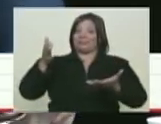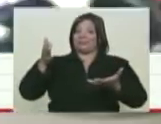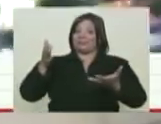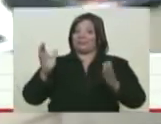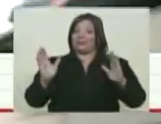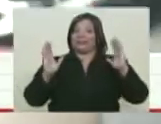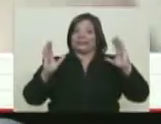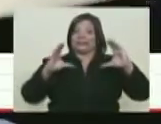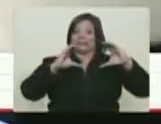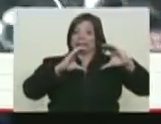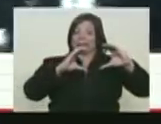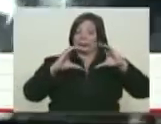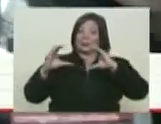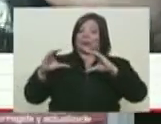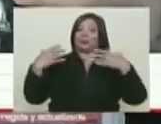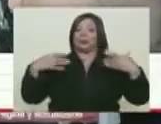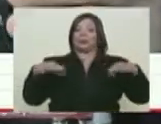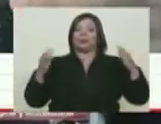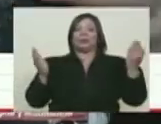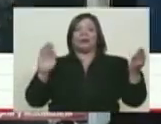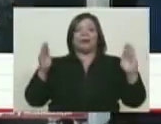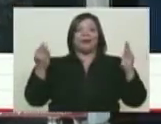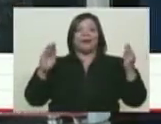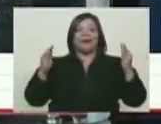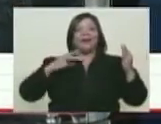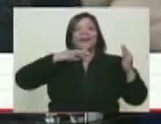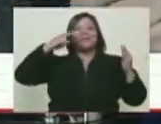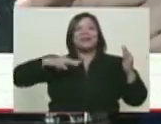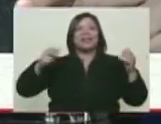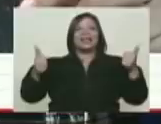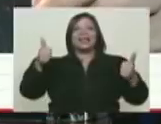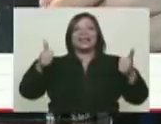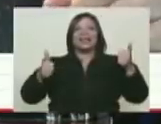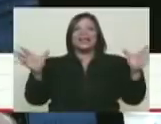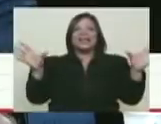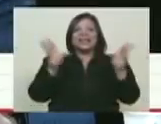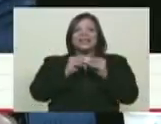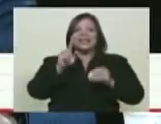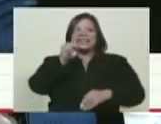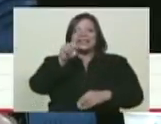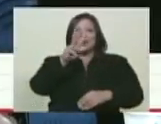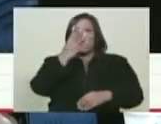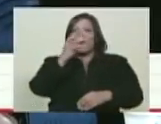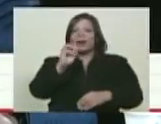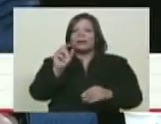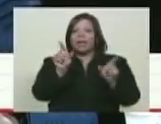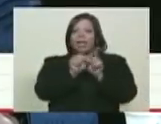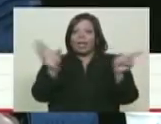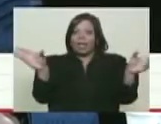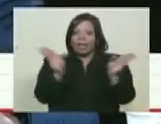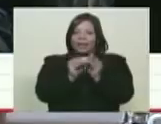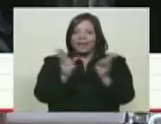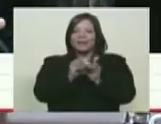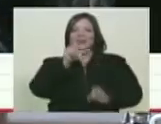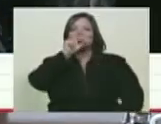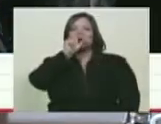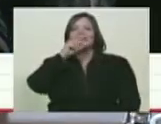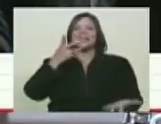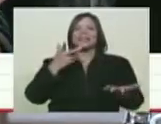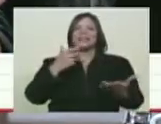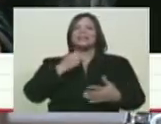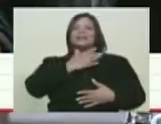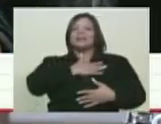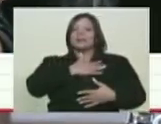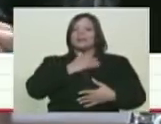este otro grueso, ahora resulta que la verdad, entre comillas, se resume en 140 caracteres. Soy un